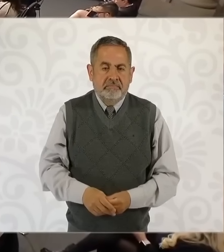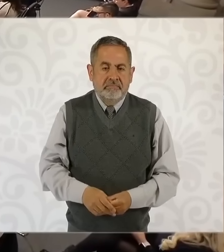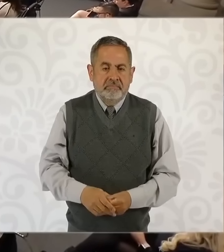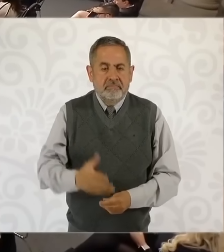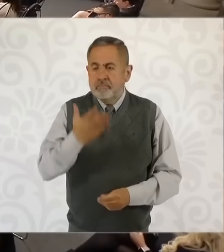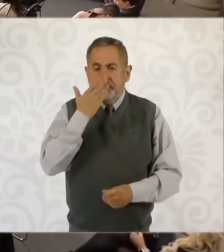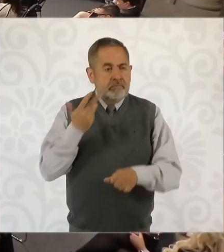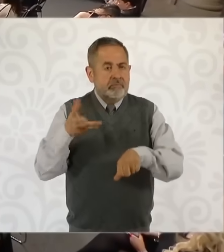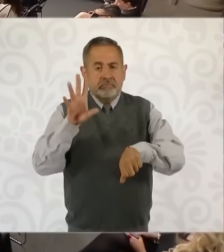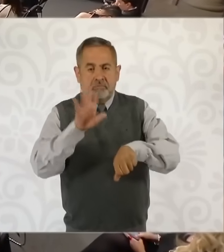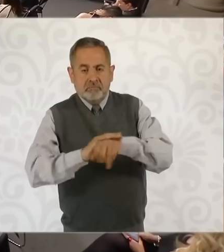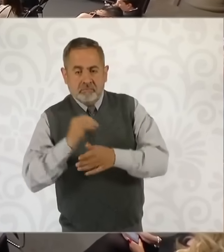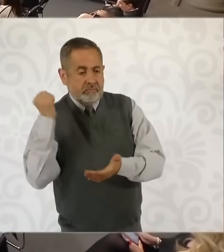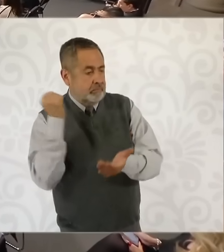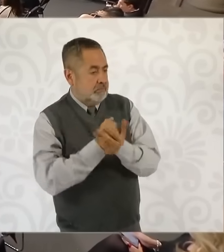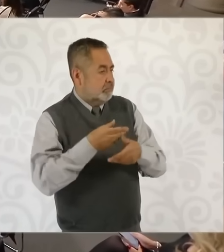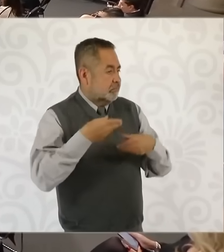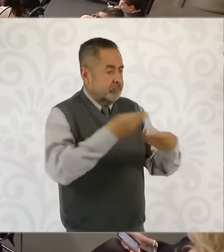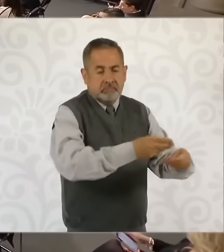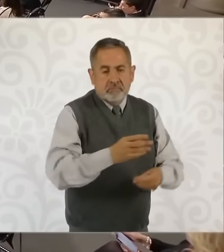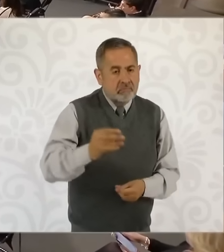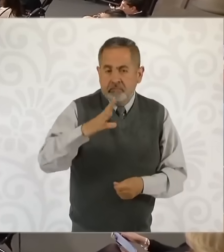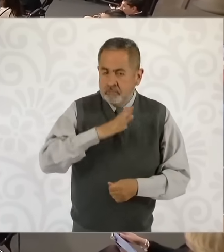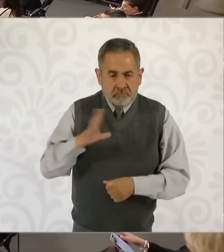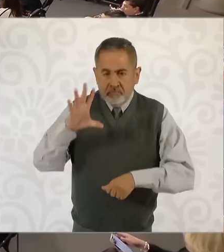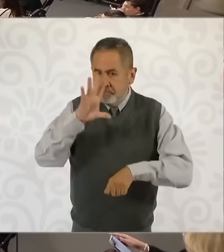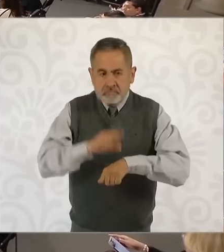tienen permisos, quieren desarrollar,